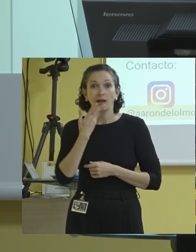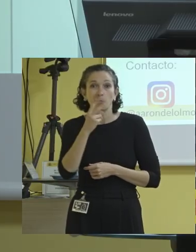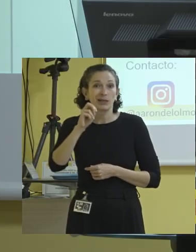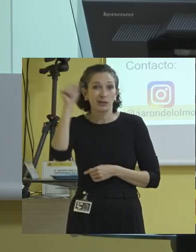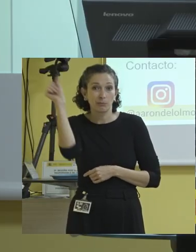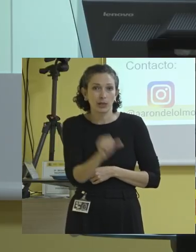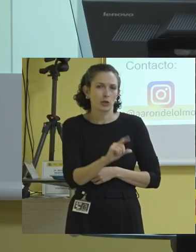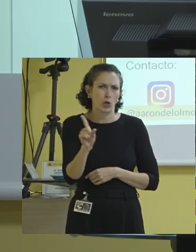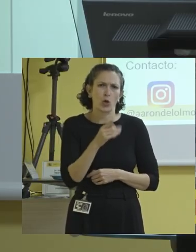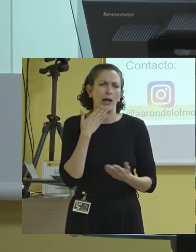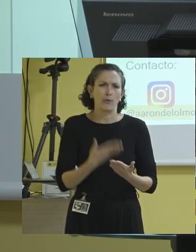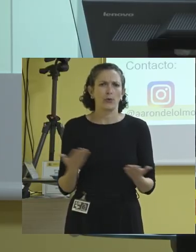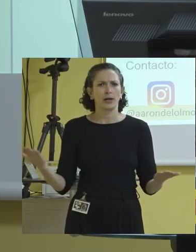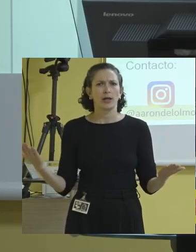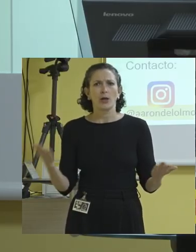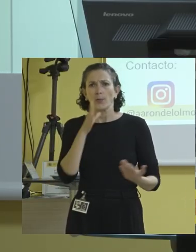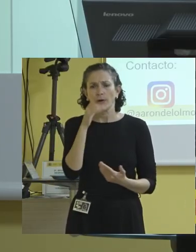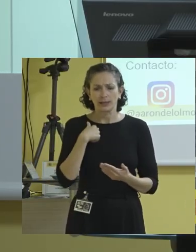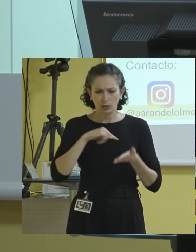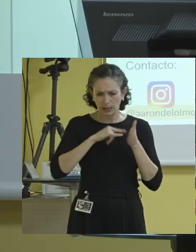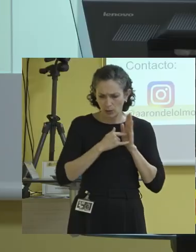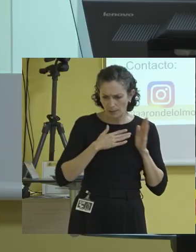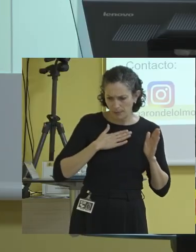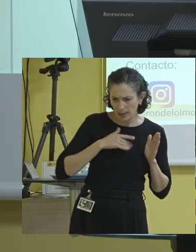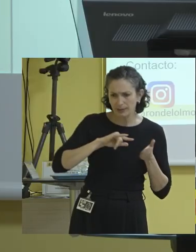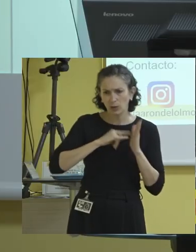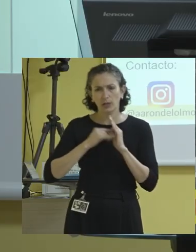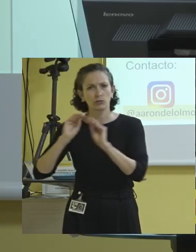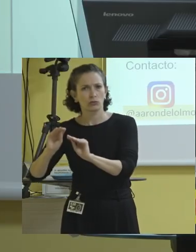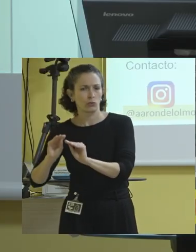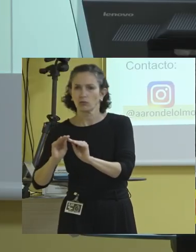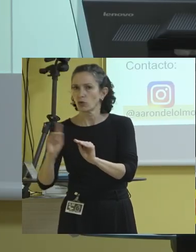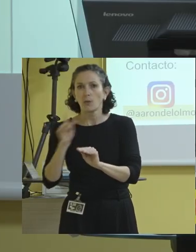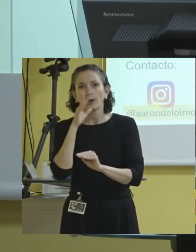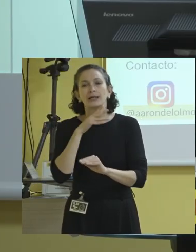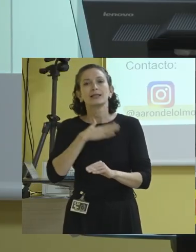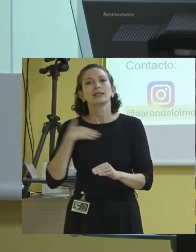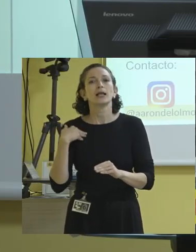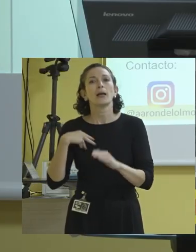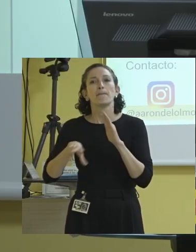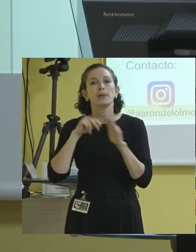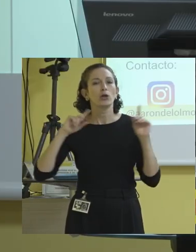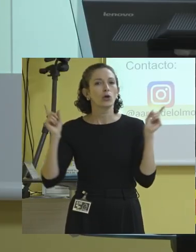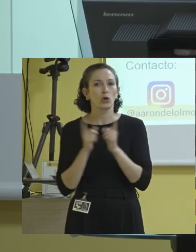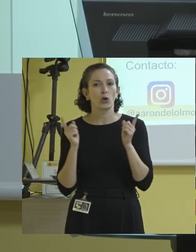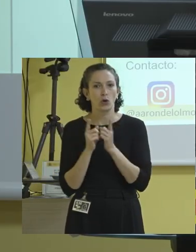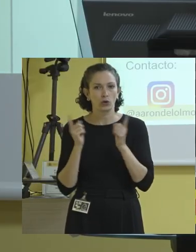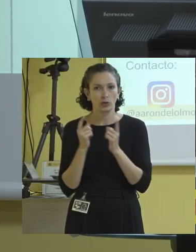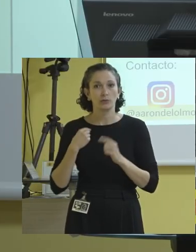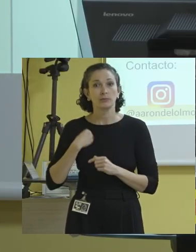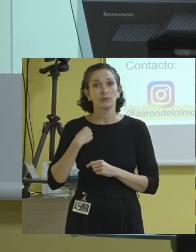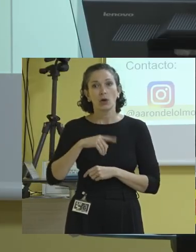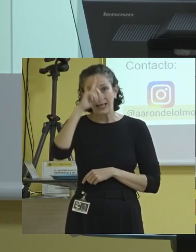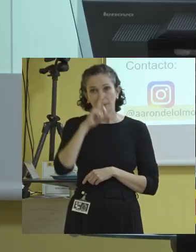se aburren, ¿por qué? Porque no he adaptado mi tecnología a la que ellos tienen. Ellos ya están buscando vídeos cortos, reels con cierto tipo de frecuencia de cambios de